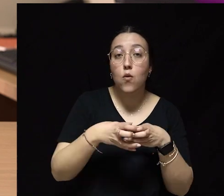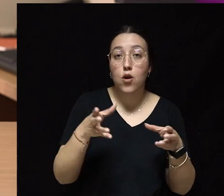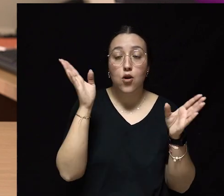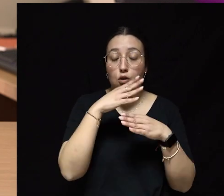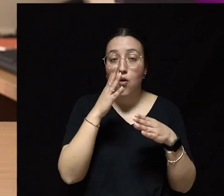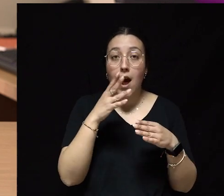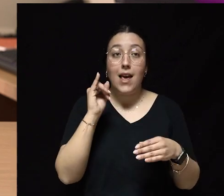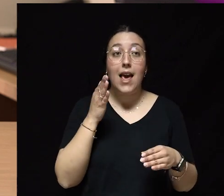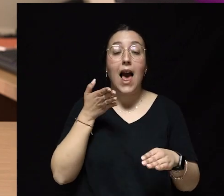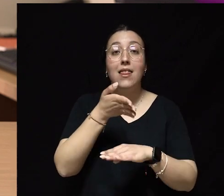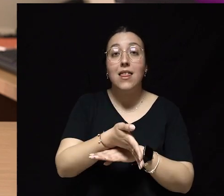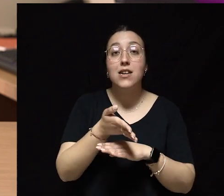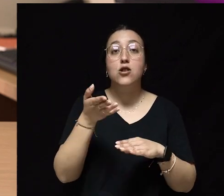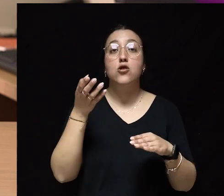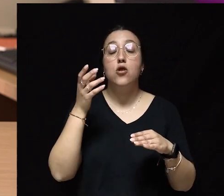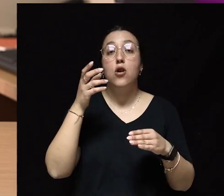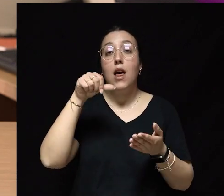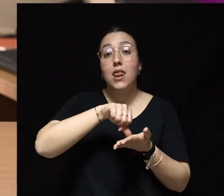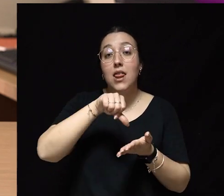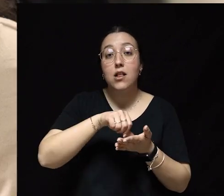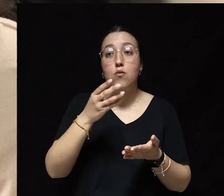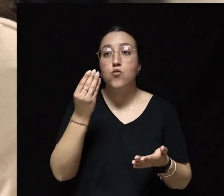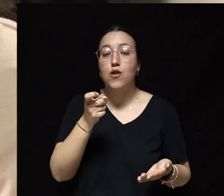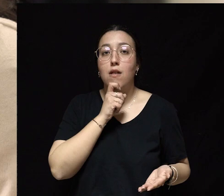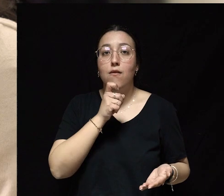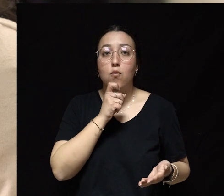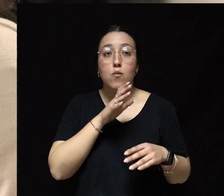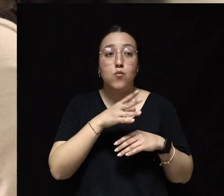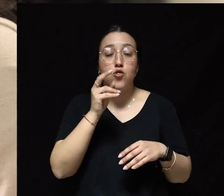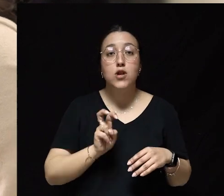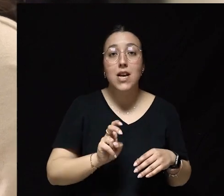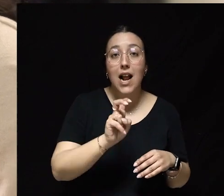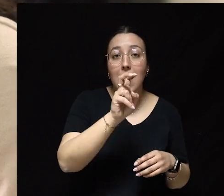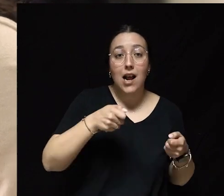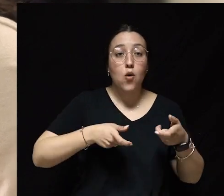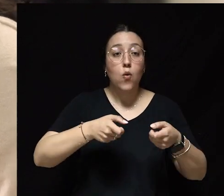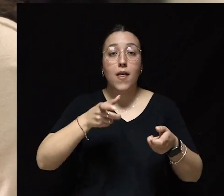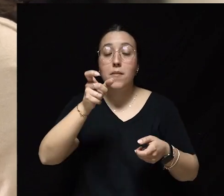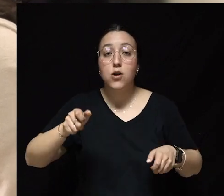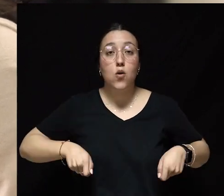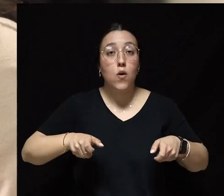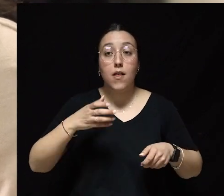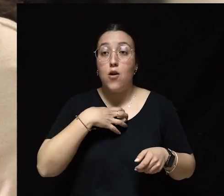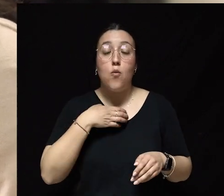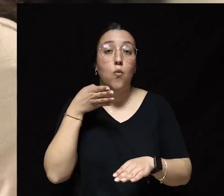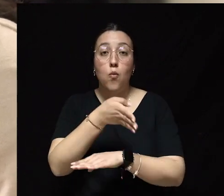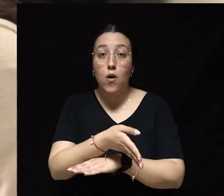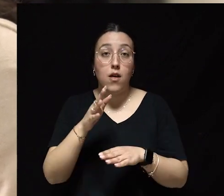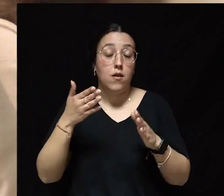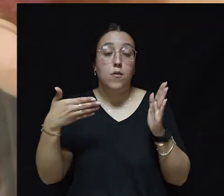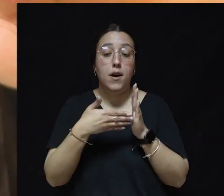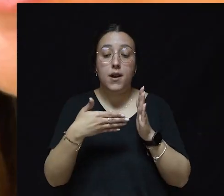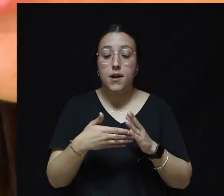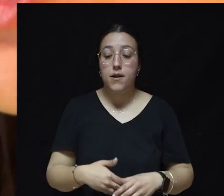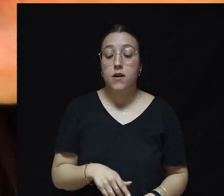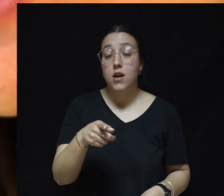los accesos al centro, que también tienen muchas deficiencias por el lugar en el que nos encontramos también.